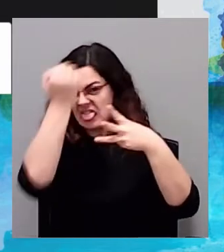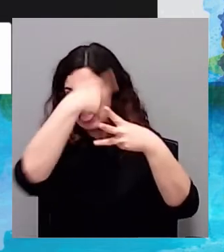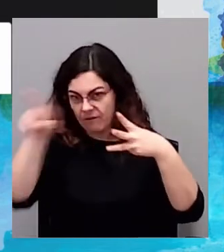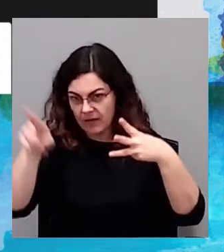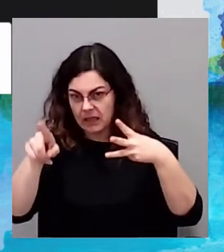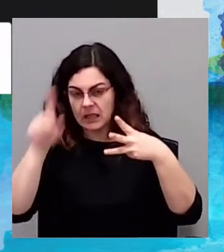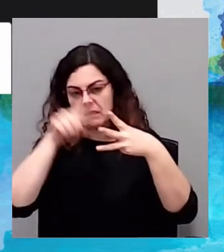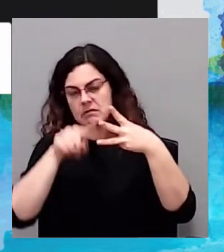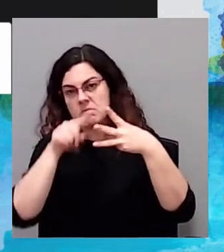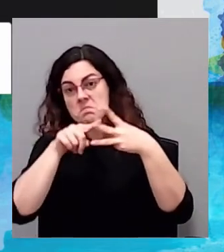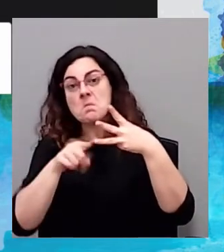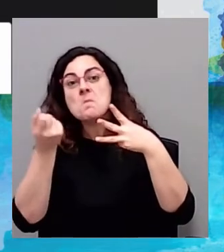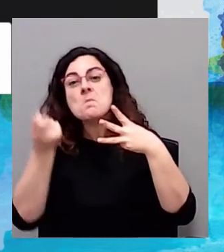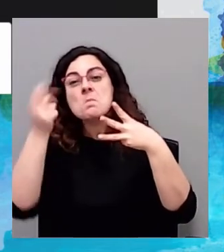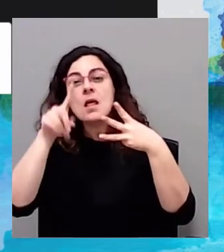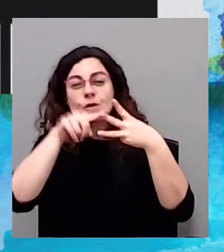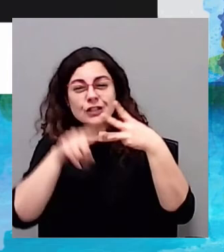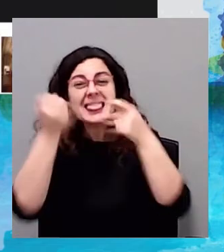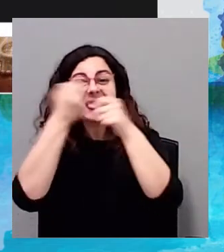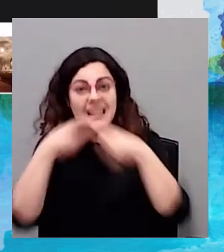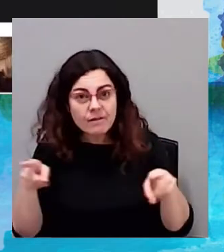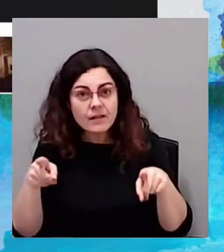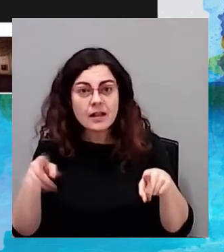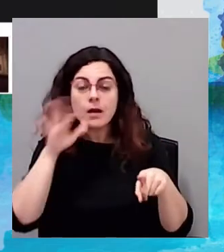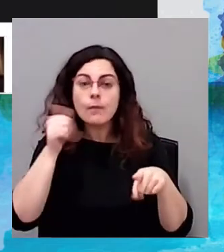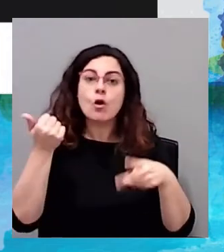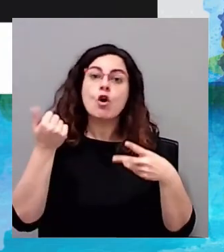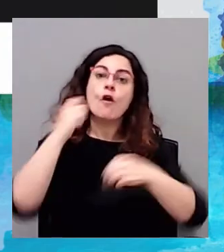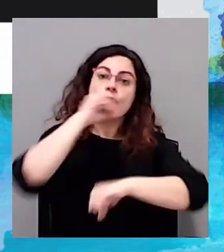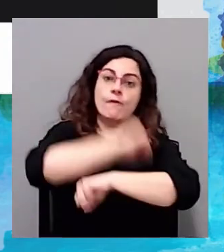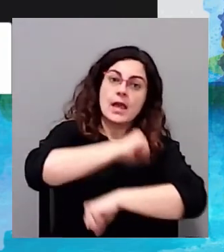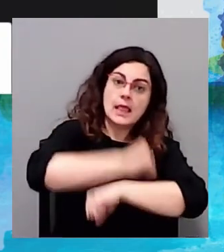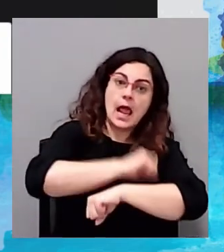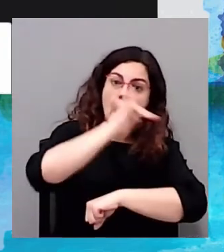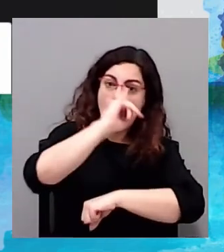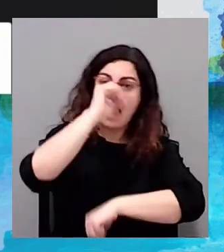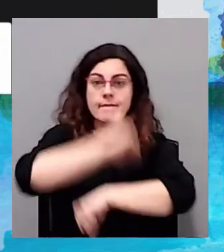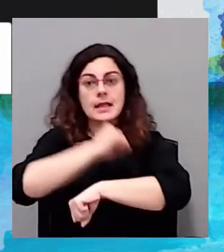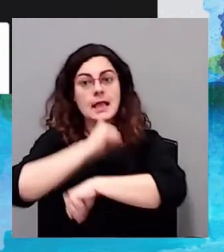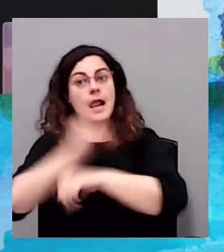iluminación es diferente, hay que tenerlo en cuenta. Aquí hay ventanales, esta es una sala totalmente interna,